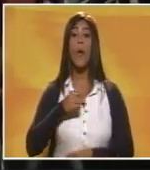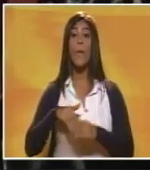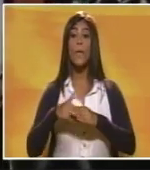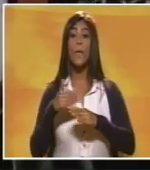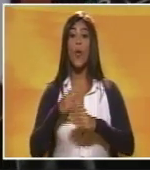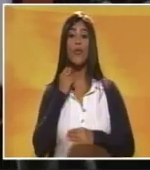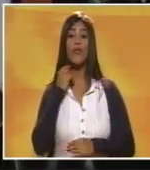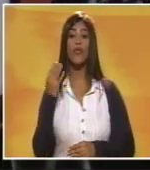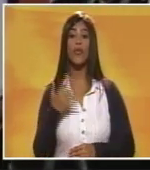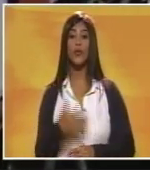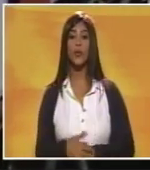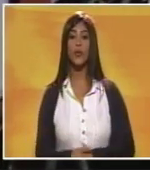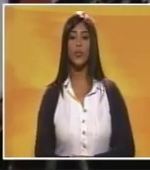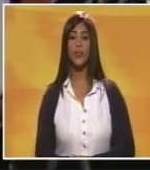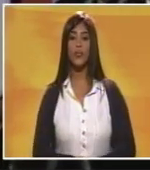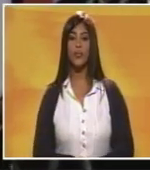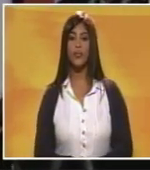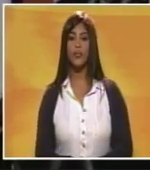Estrenos y Estrellas.